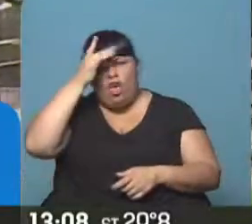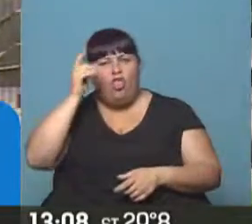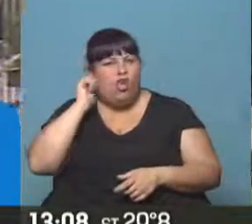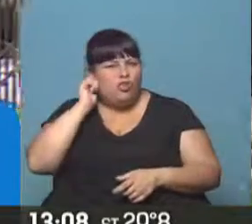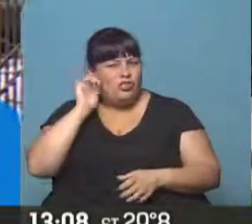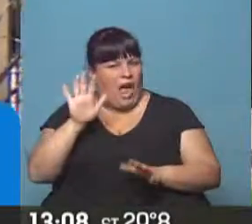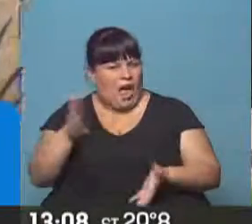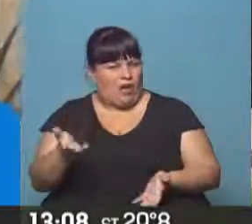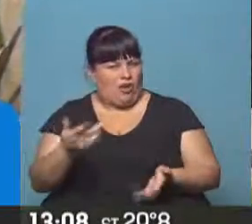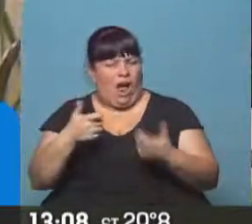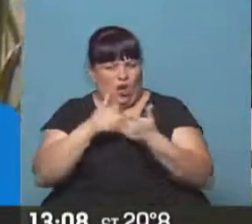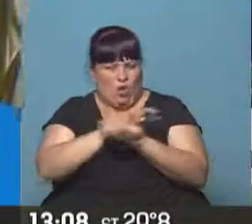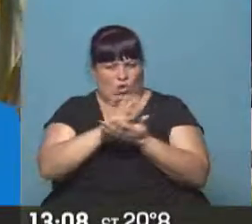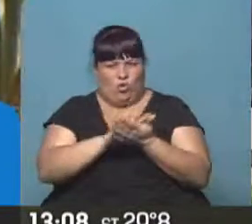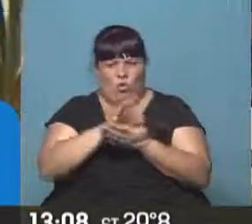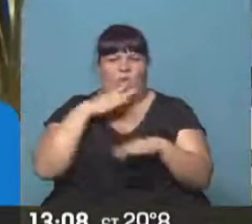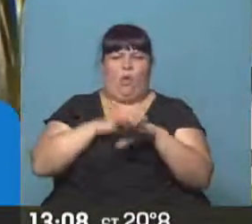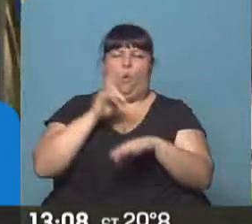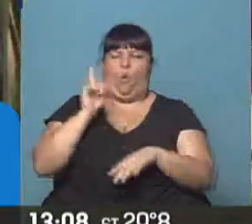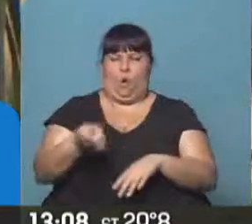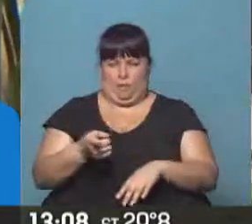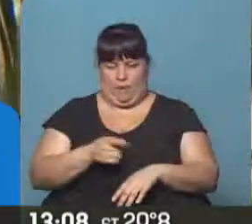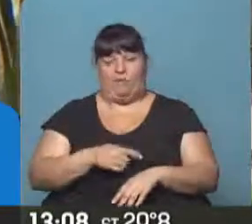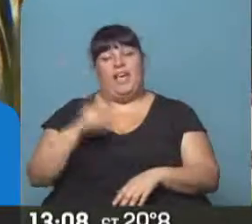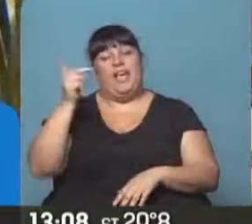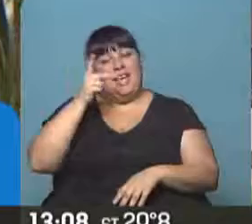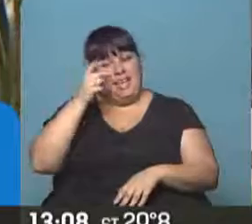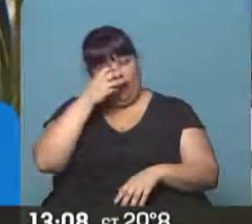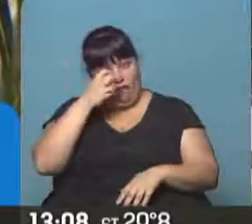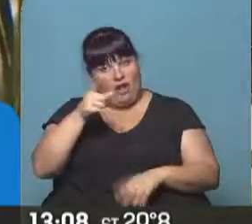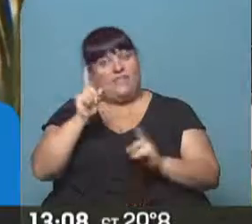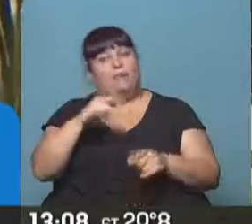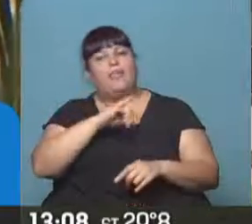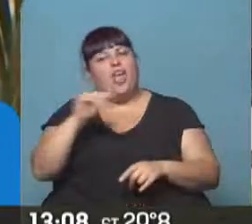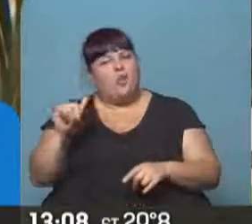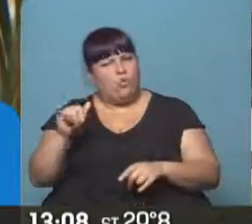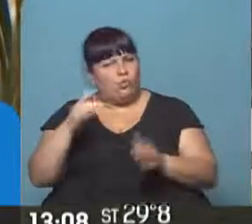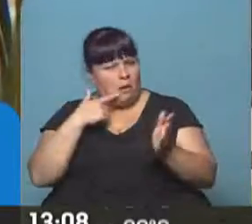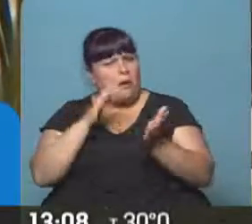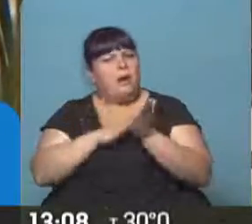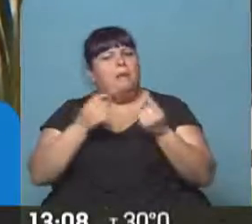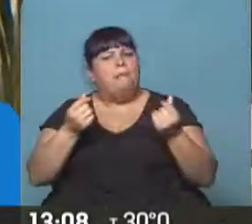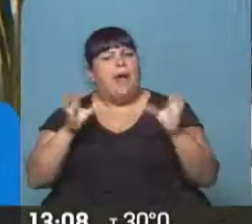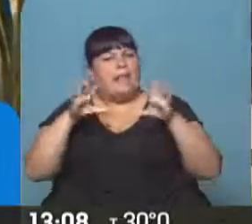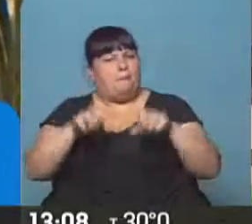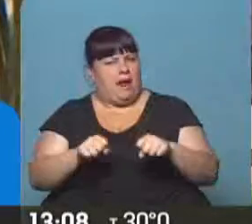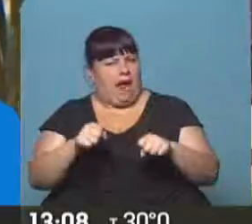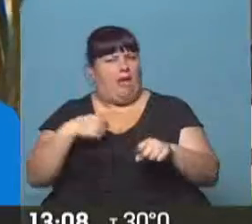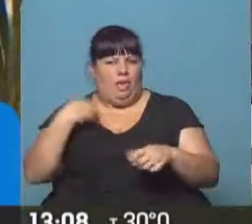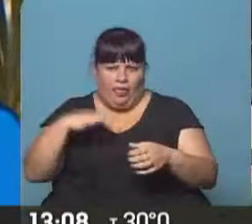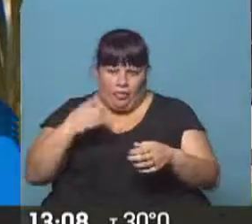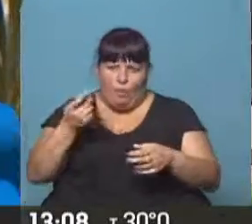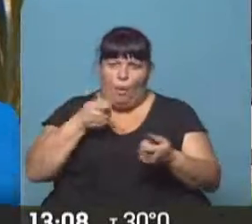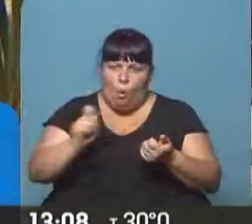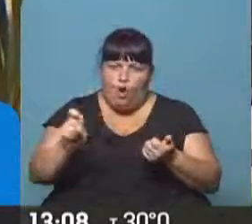supuesta asociación ilícita por la que se la acusa. Florencia Kirchner denuncia además tener todo su patrimonio embargado, ser sometida